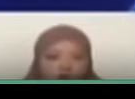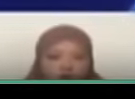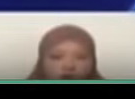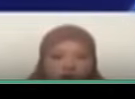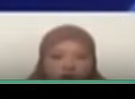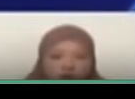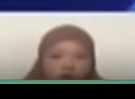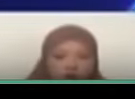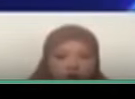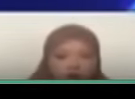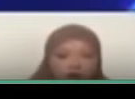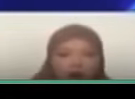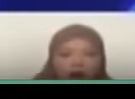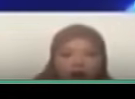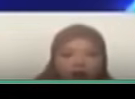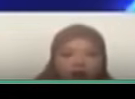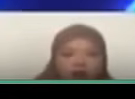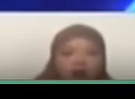que realmente